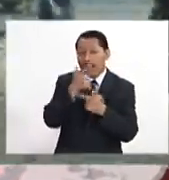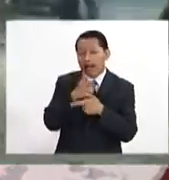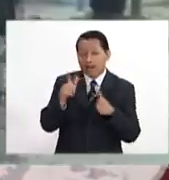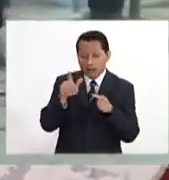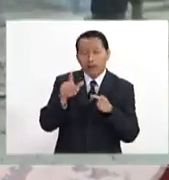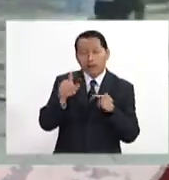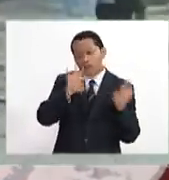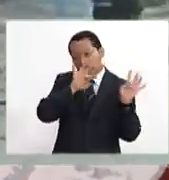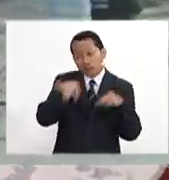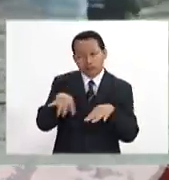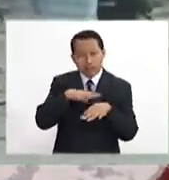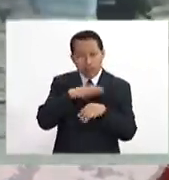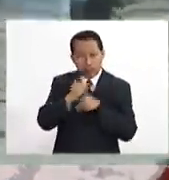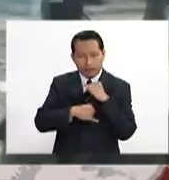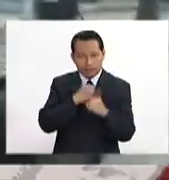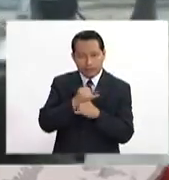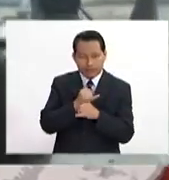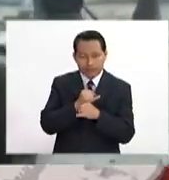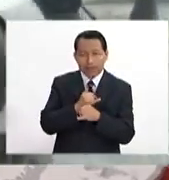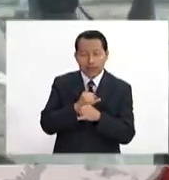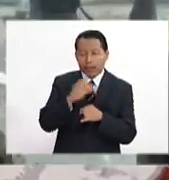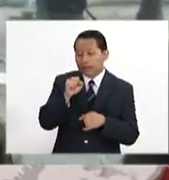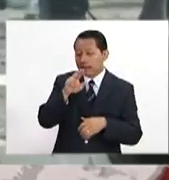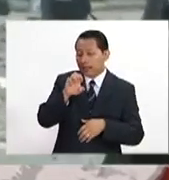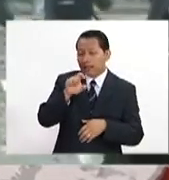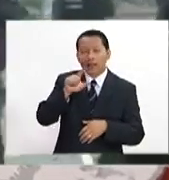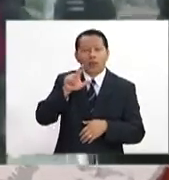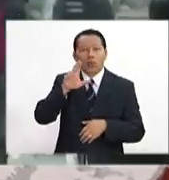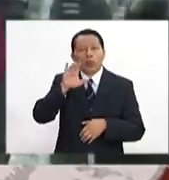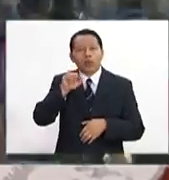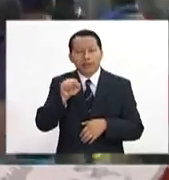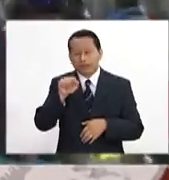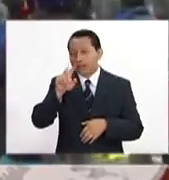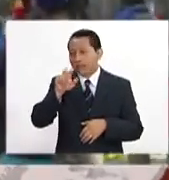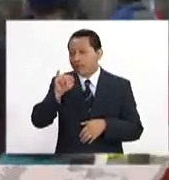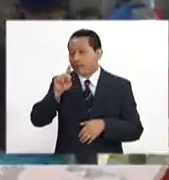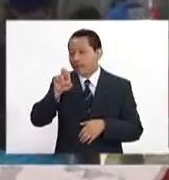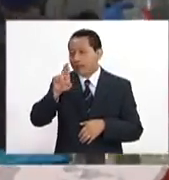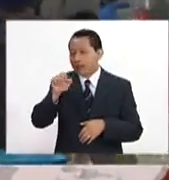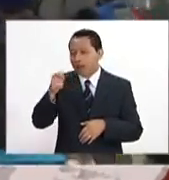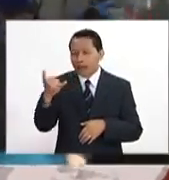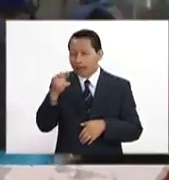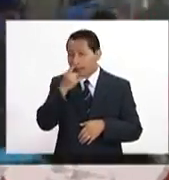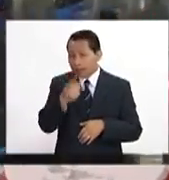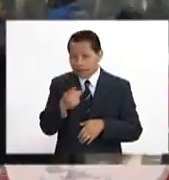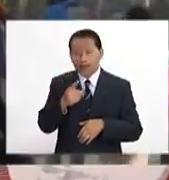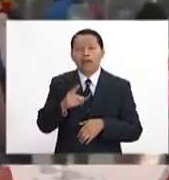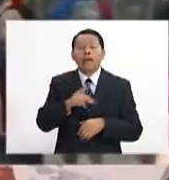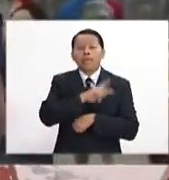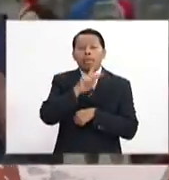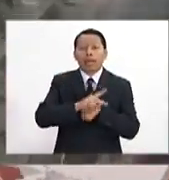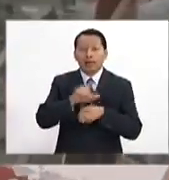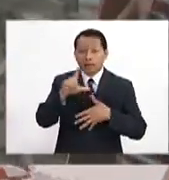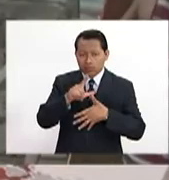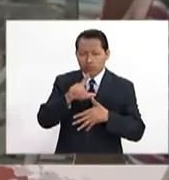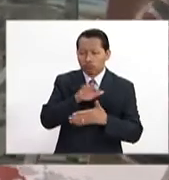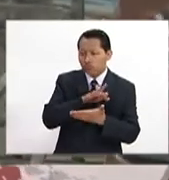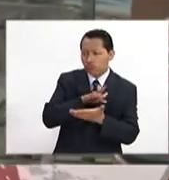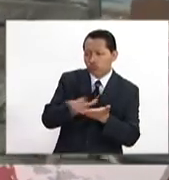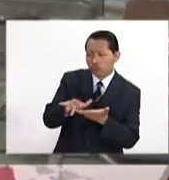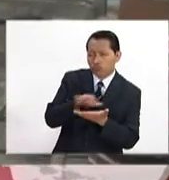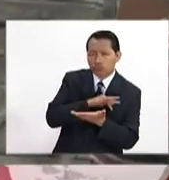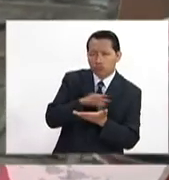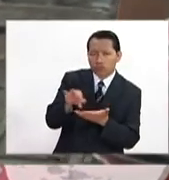observación internacional independiente. El canciller mexicano Luis Videgaray dijo que las naciones latinoamericanas respaldarán a la Asamblea